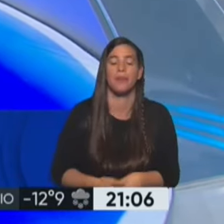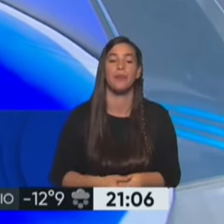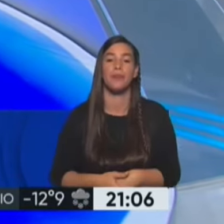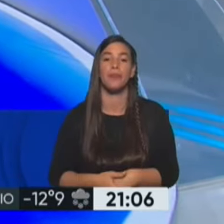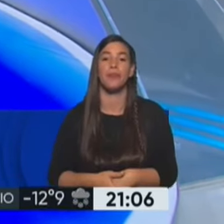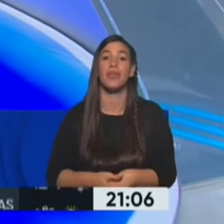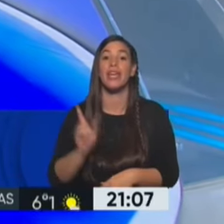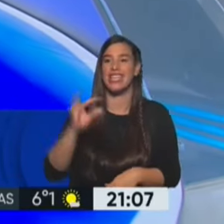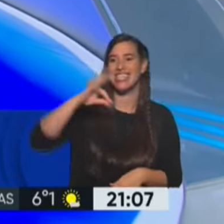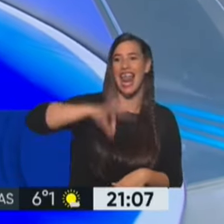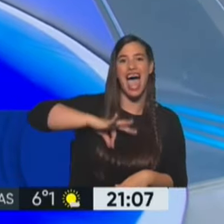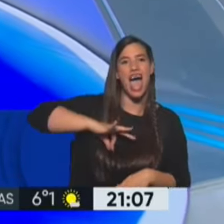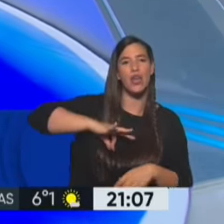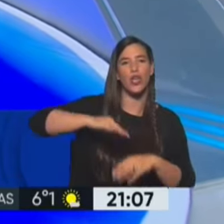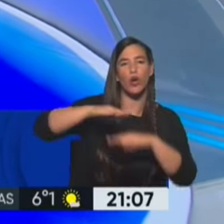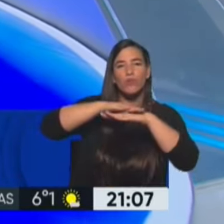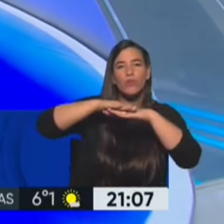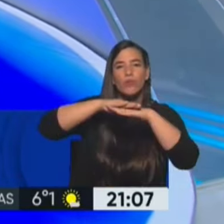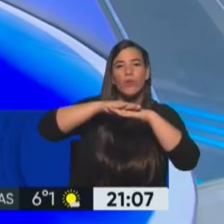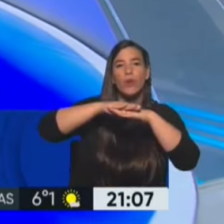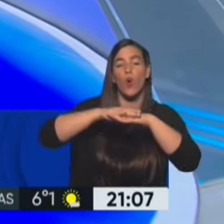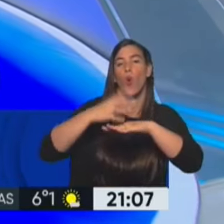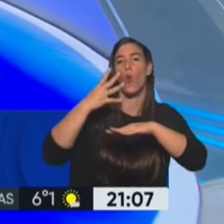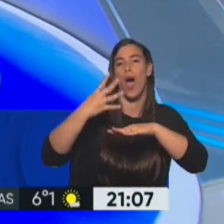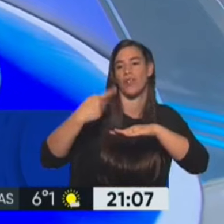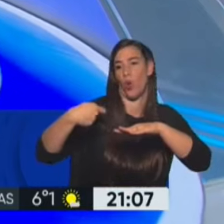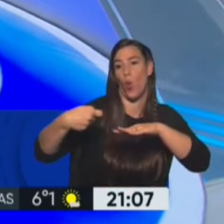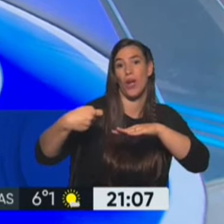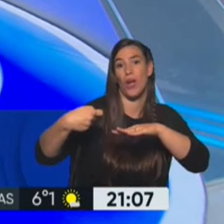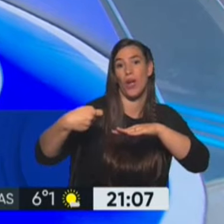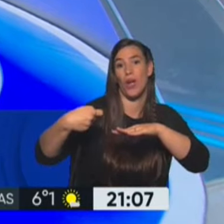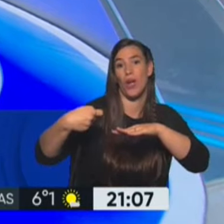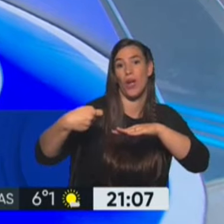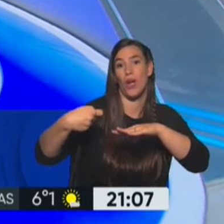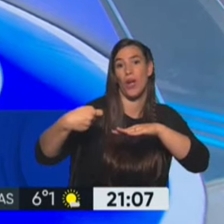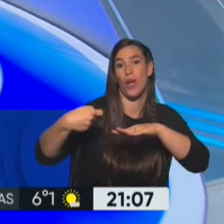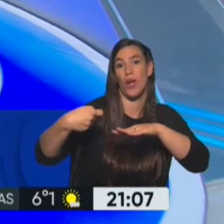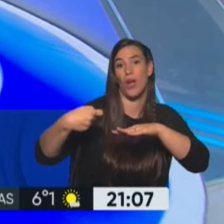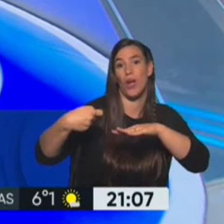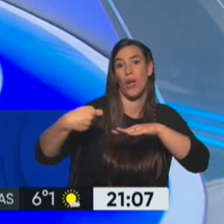un salario que supere los 4 haberes jubilatorios mínimos.